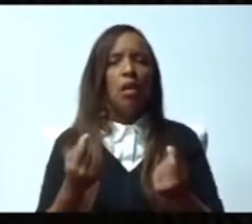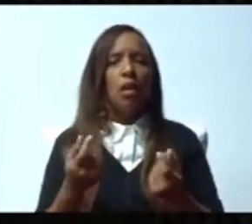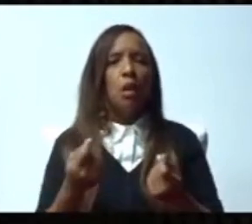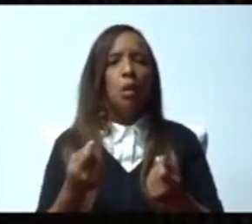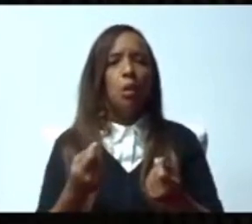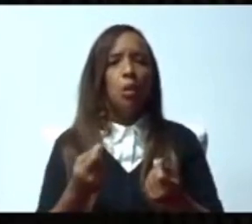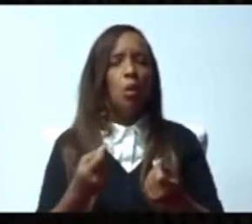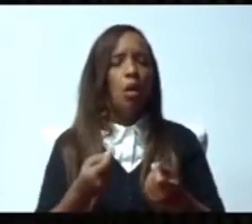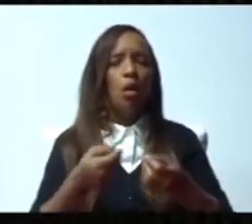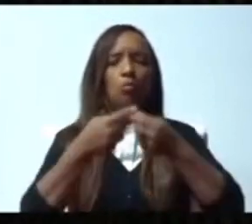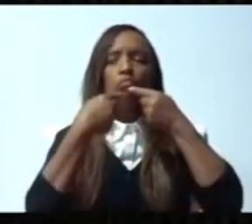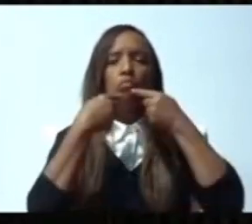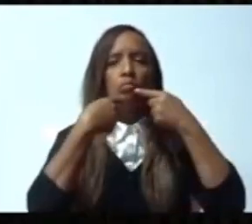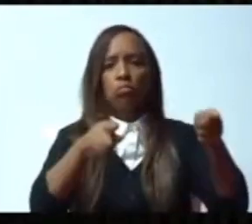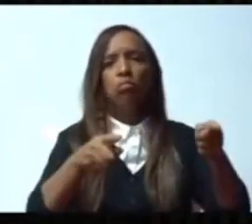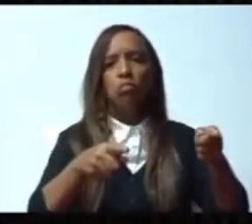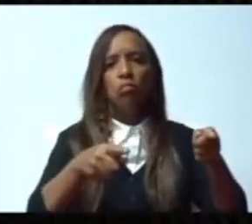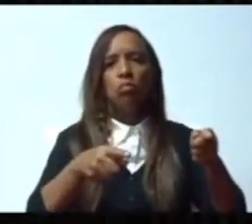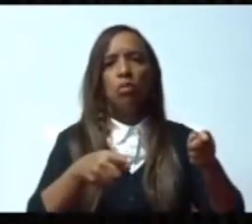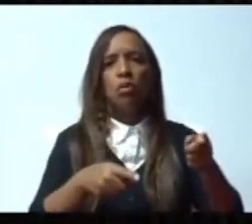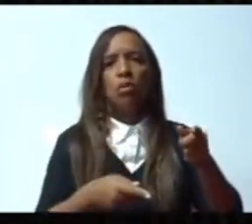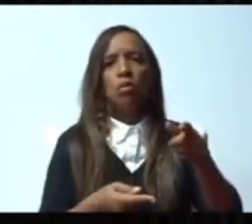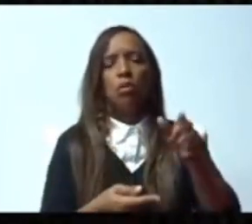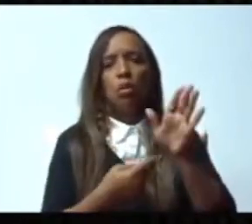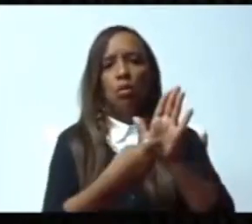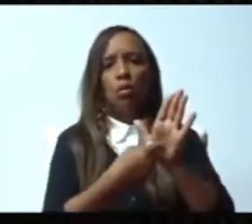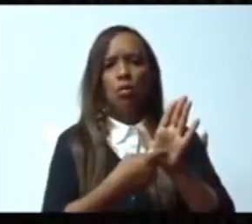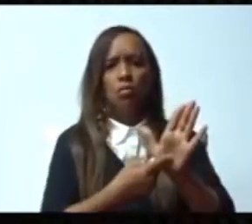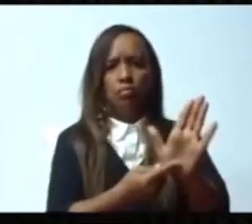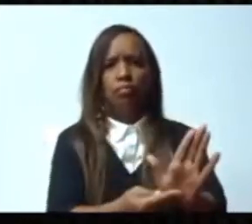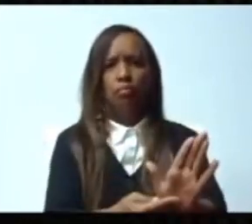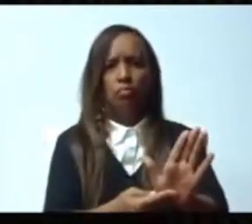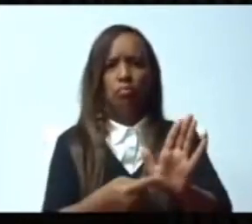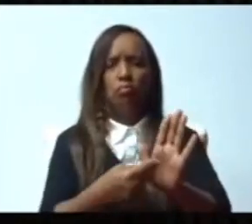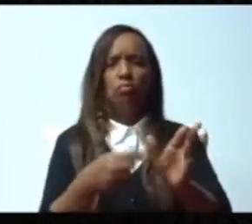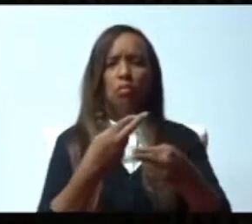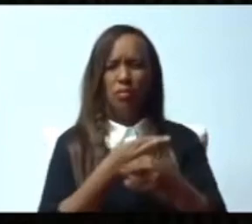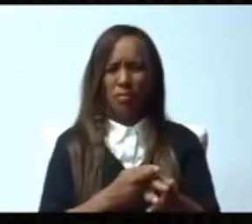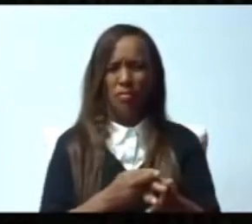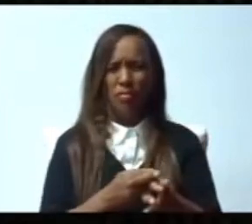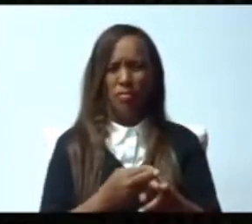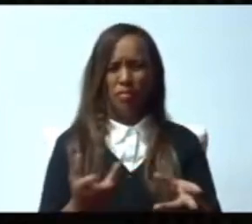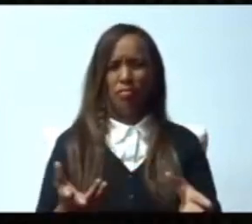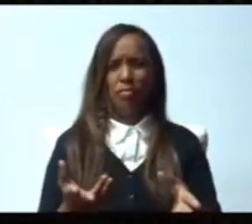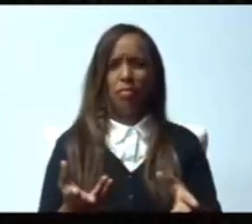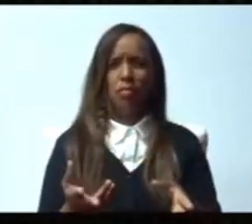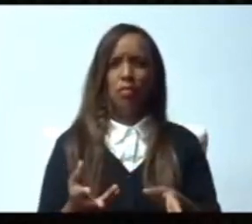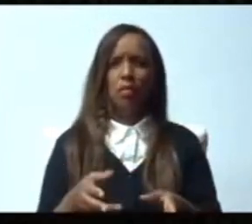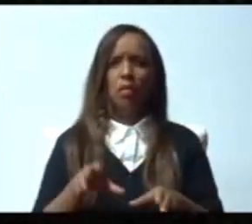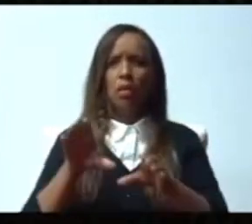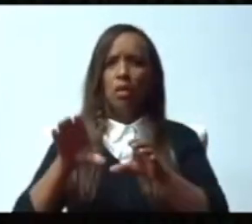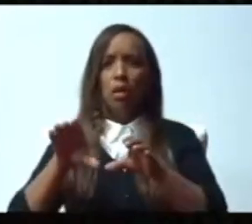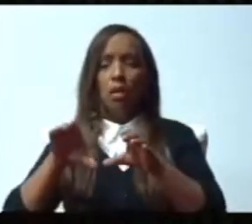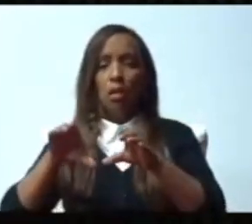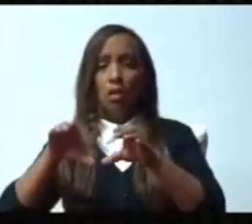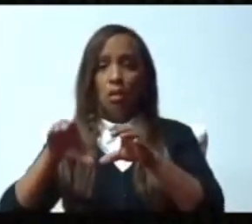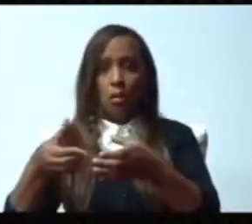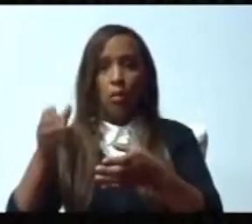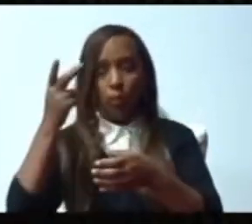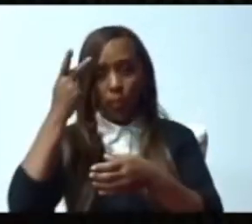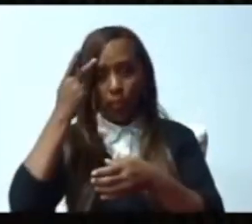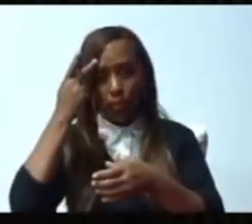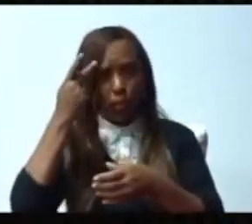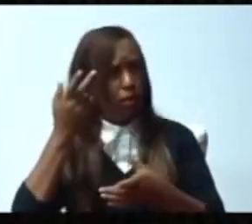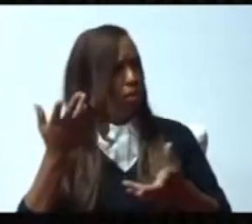de 28 partidos políticos del sistema dominicano Están en contra de esta resolución pensando en que es de buena fe